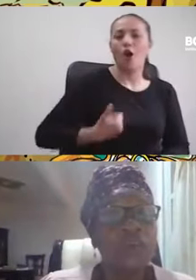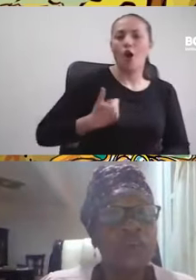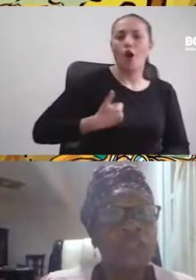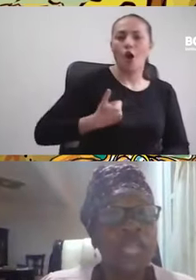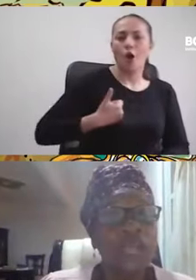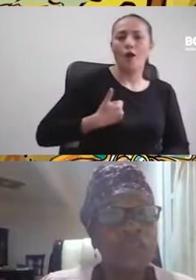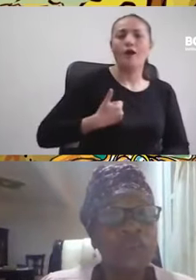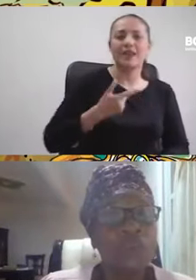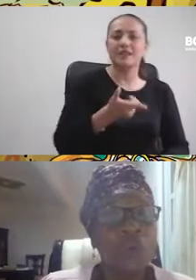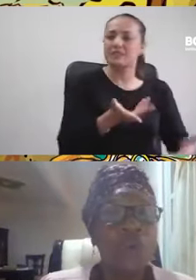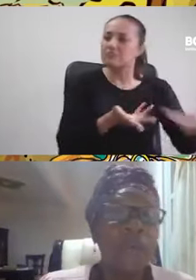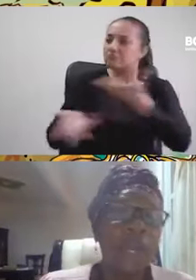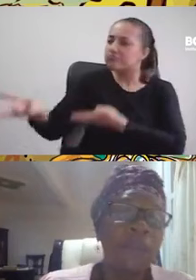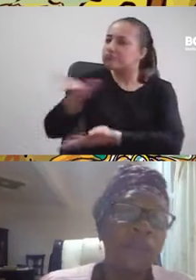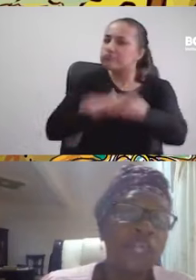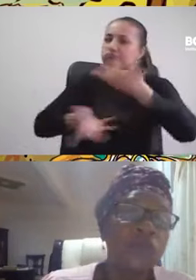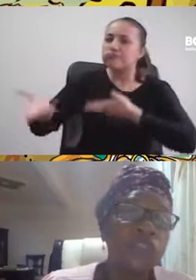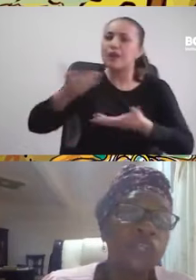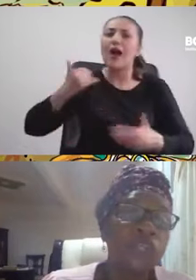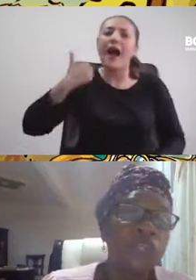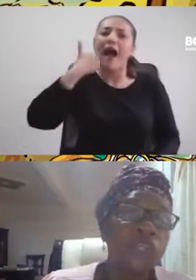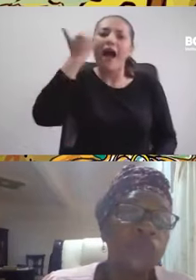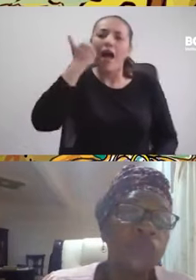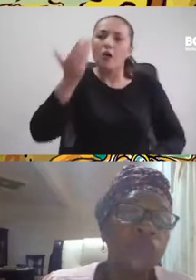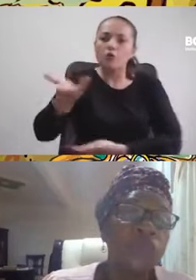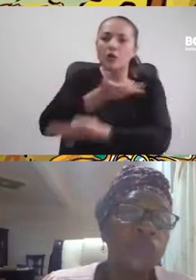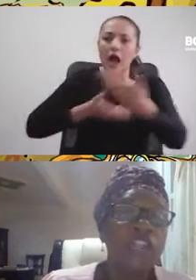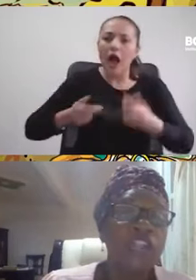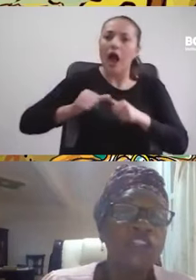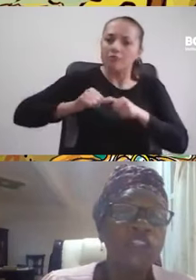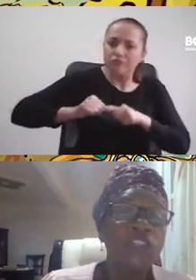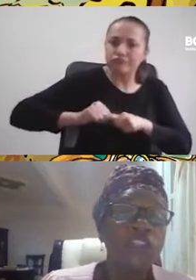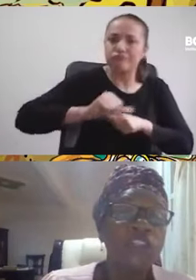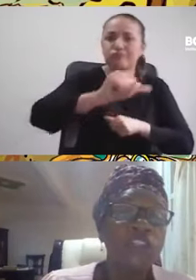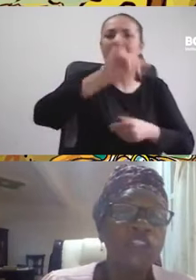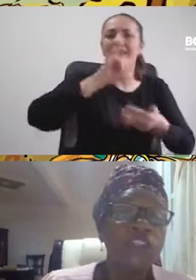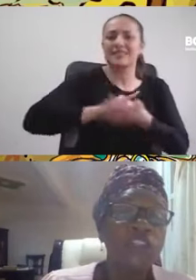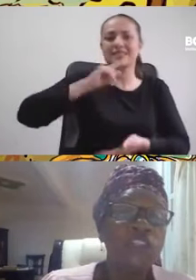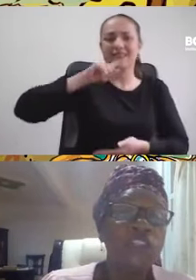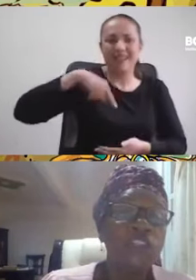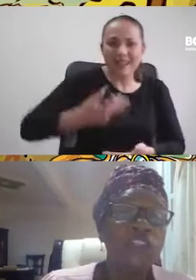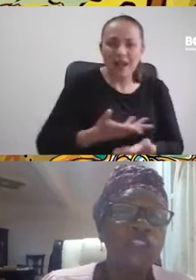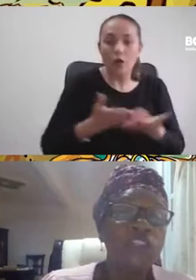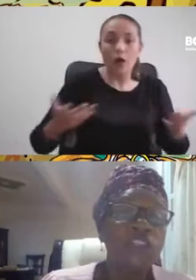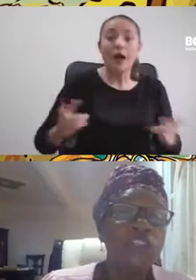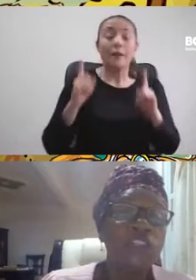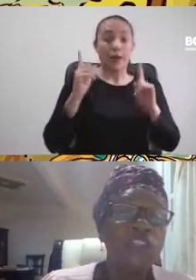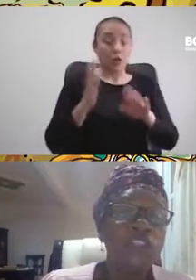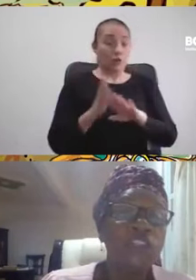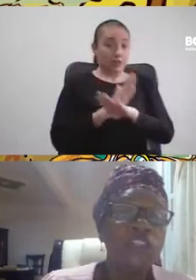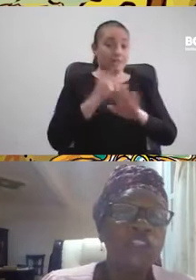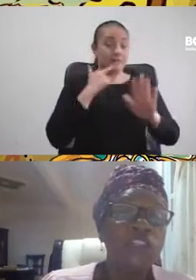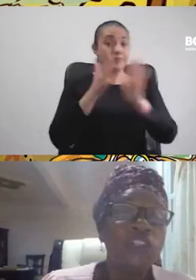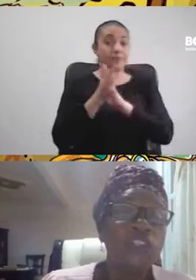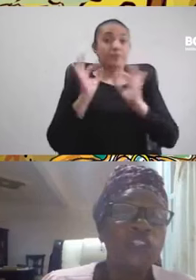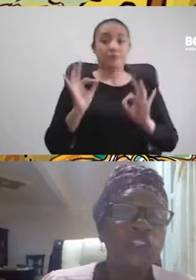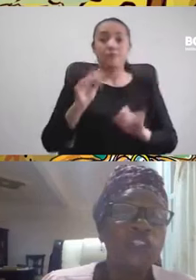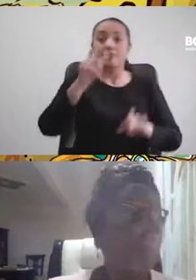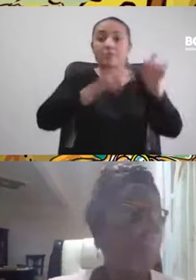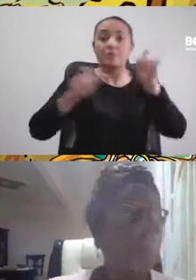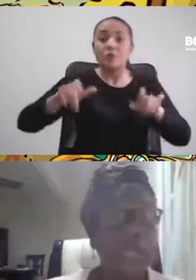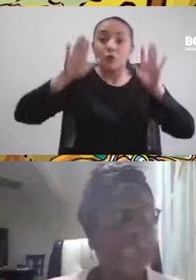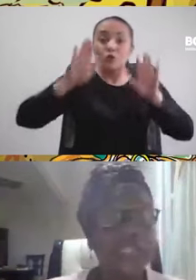los adultos para poder continuar. Sin antes decirle que cada palenquero que pertenece a